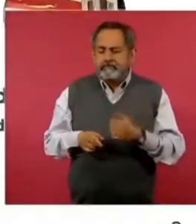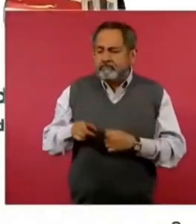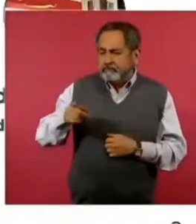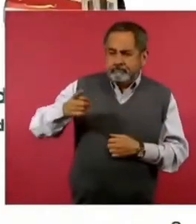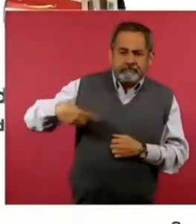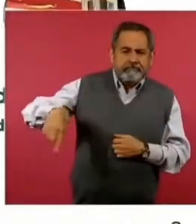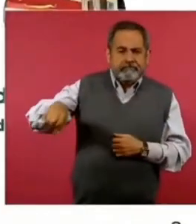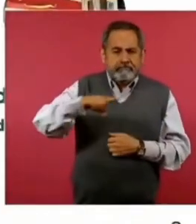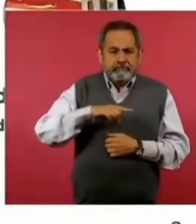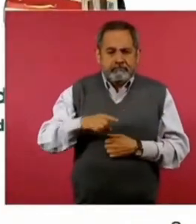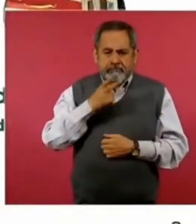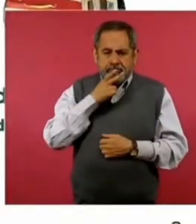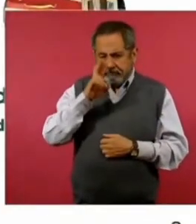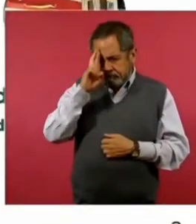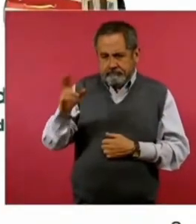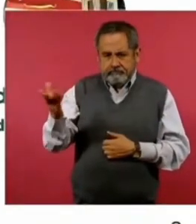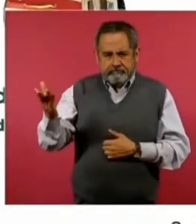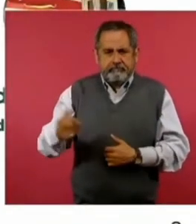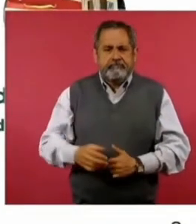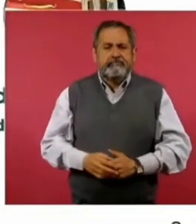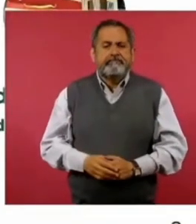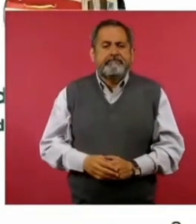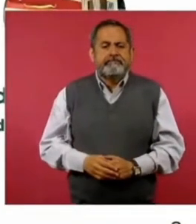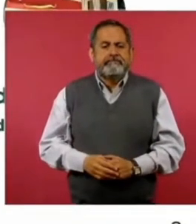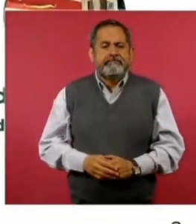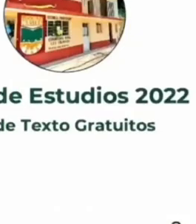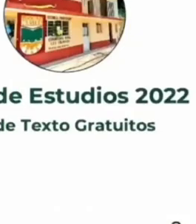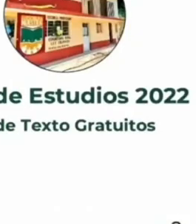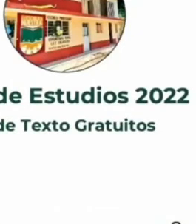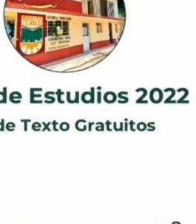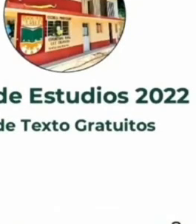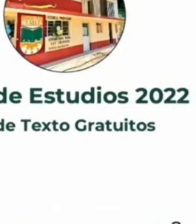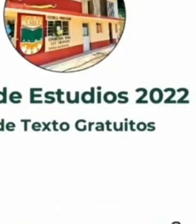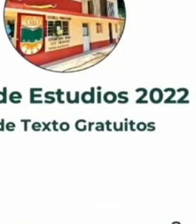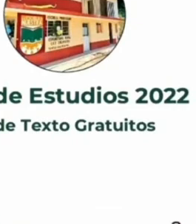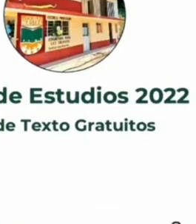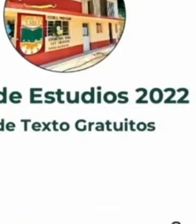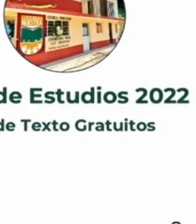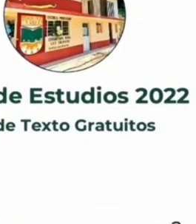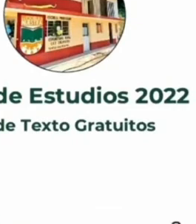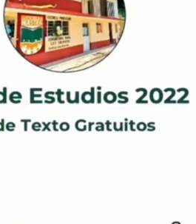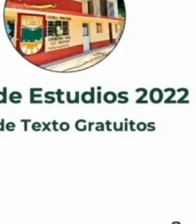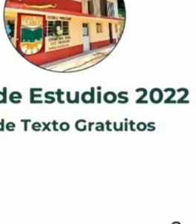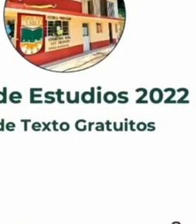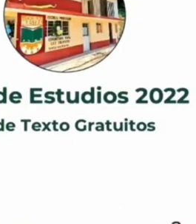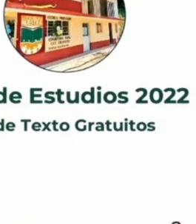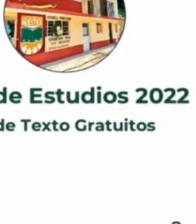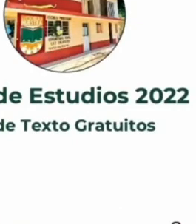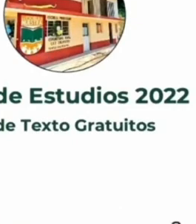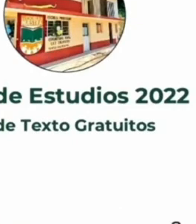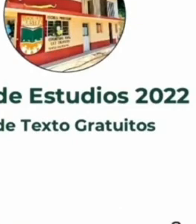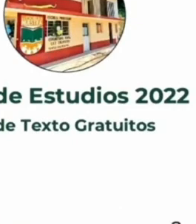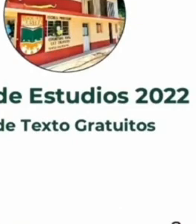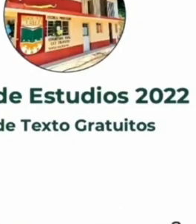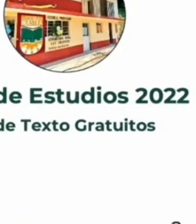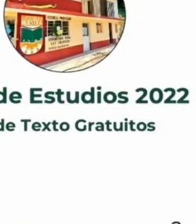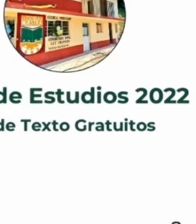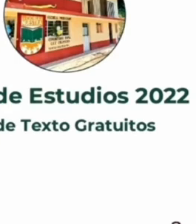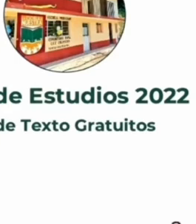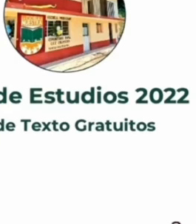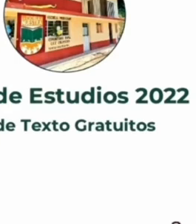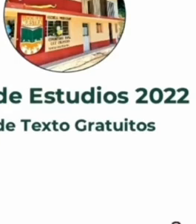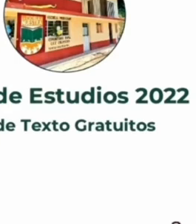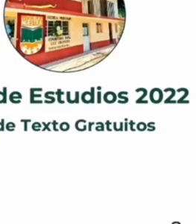revalorización y dignificación del magisterio. Hablar de haber basificado 960